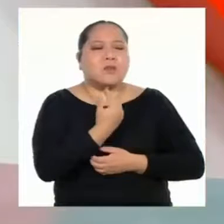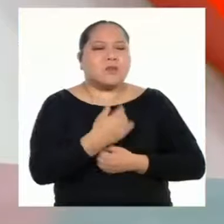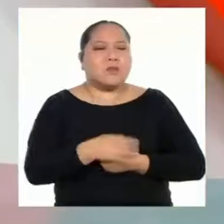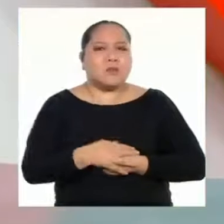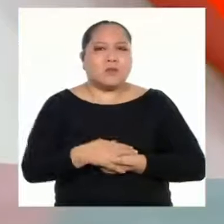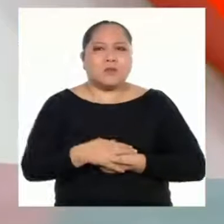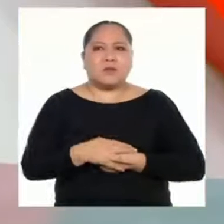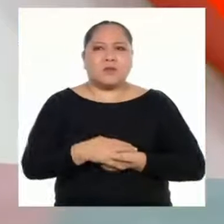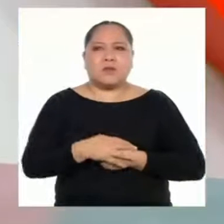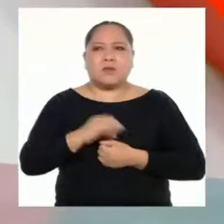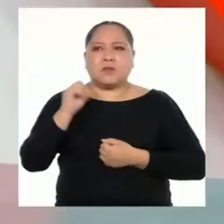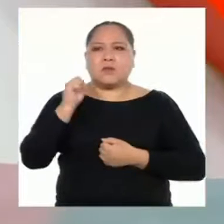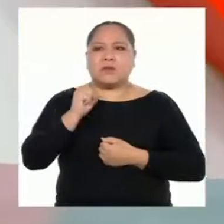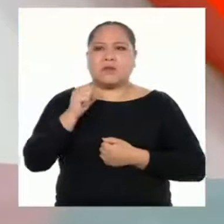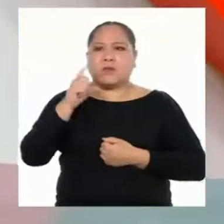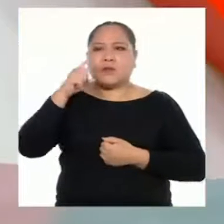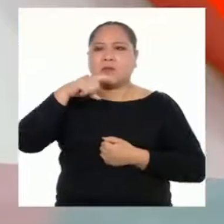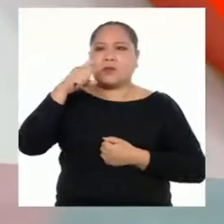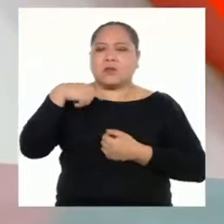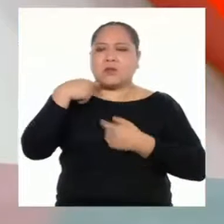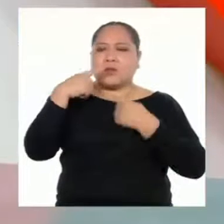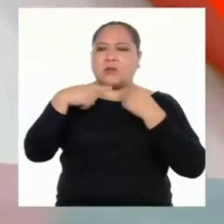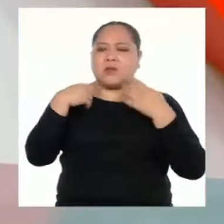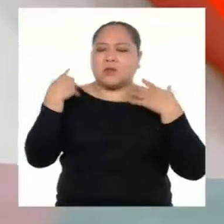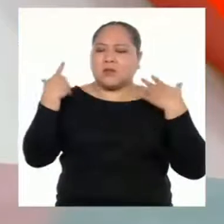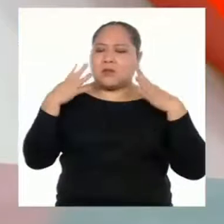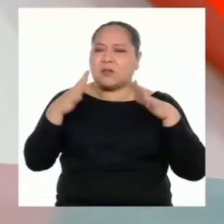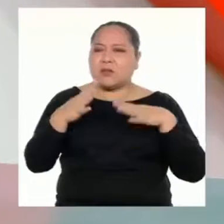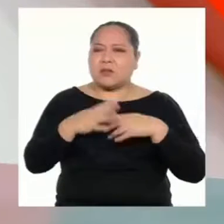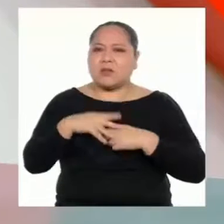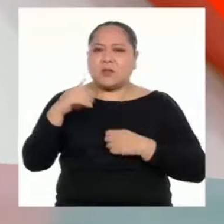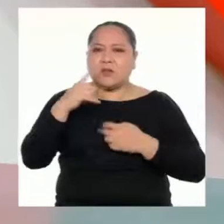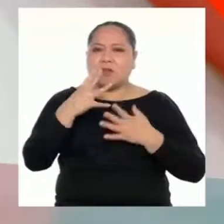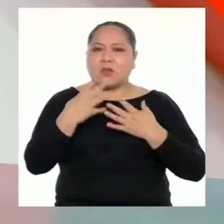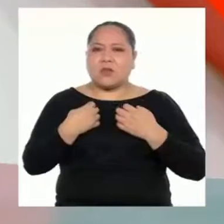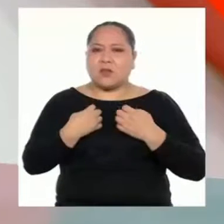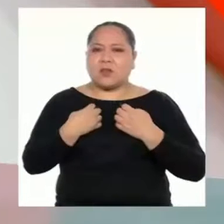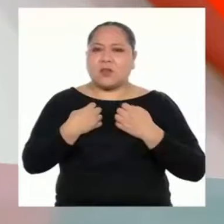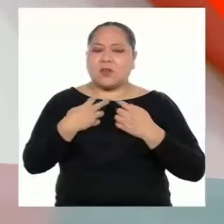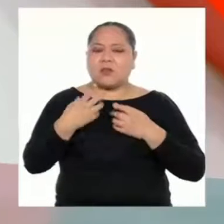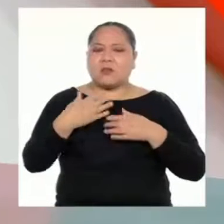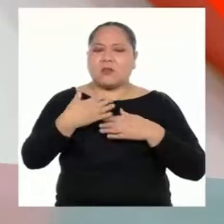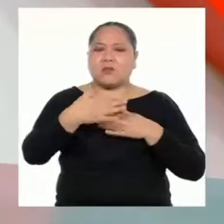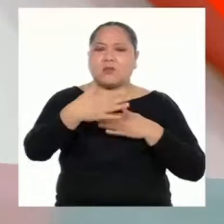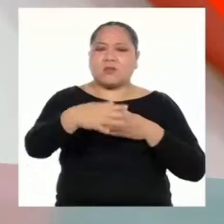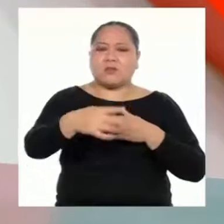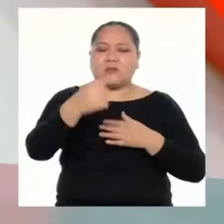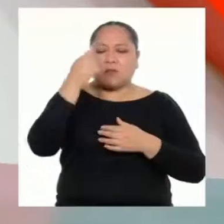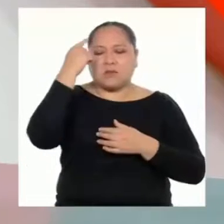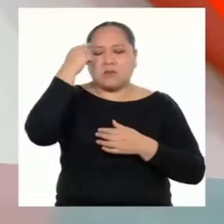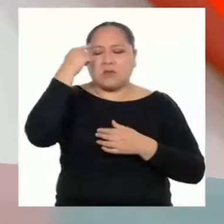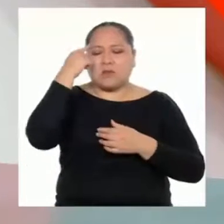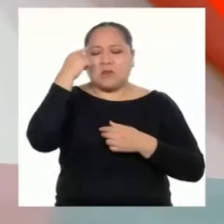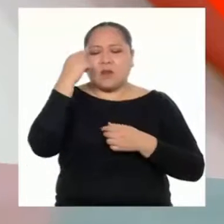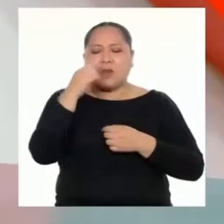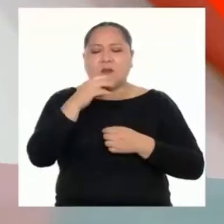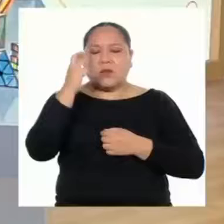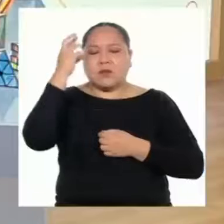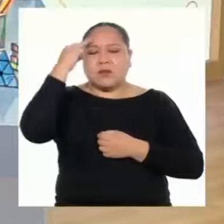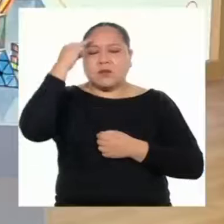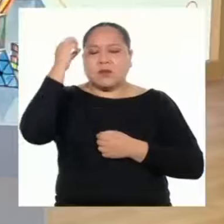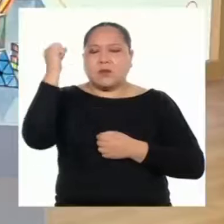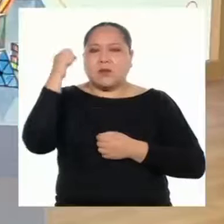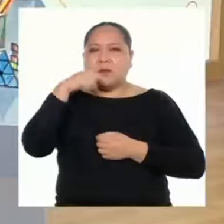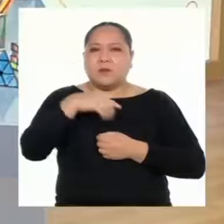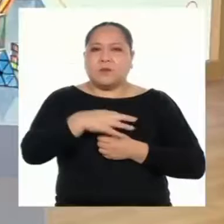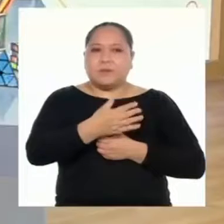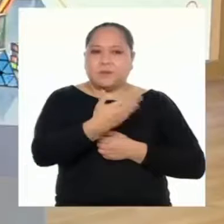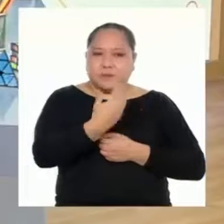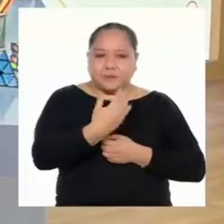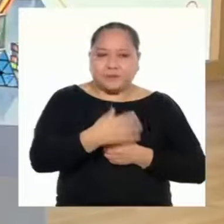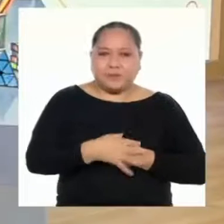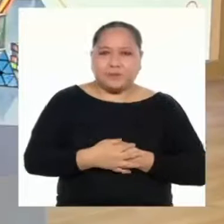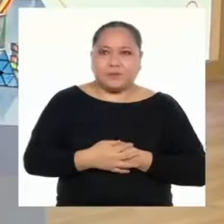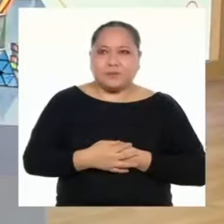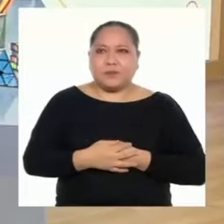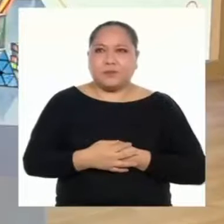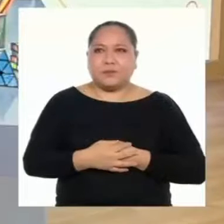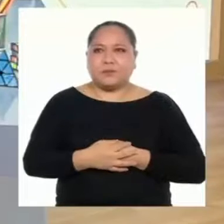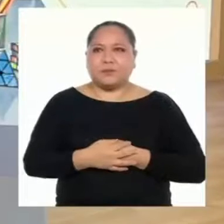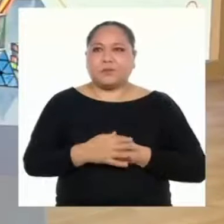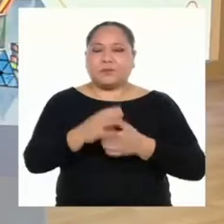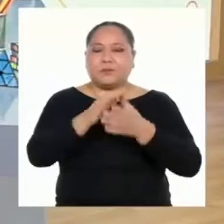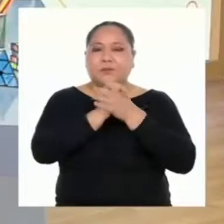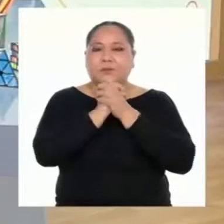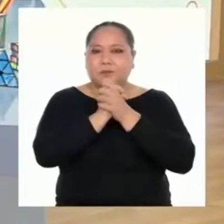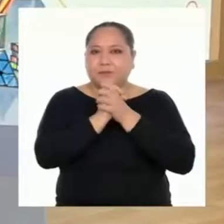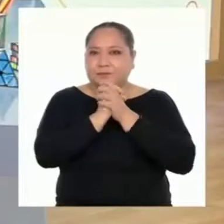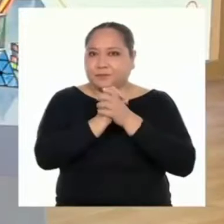Rebor. Sí, necesito contarlo ya. No quiero acaparar más espacio de memoria con esto. Adelante.